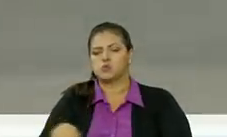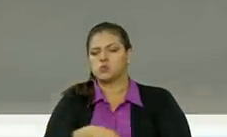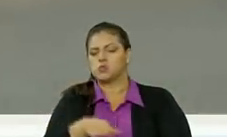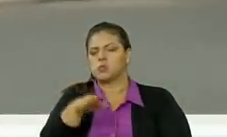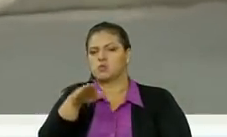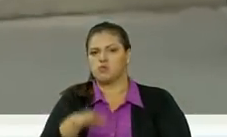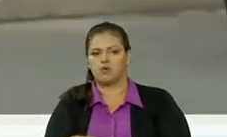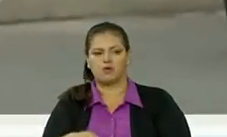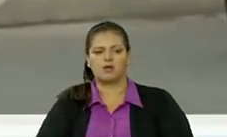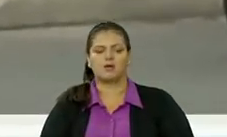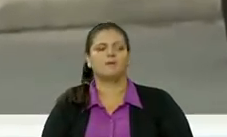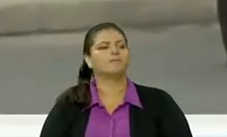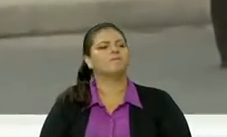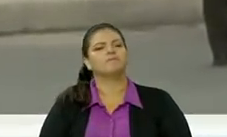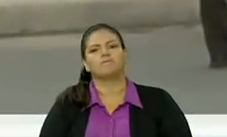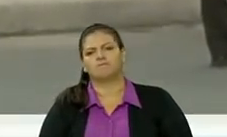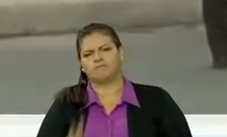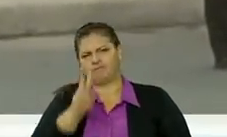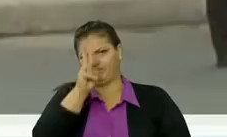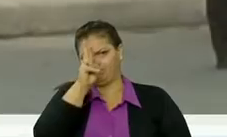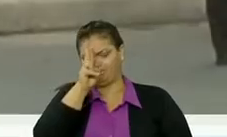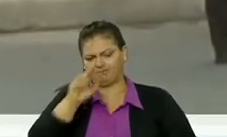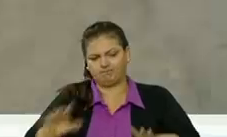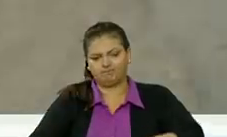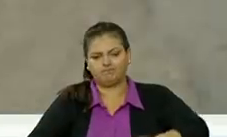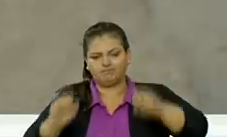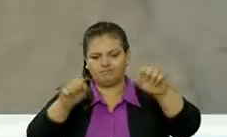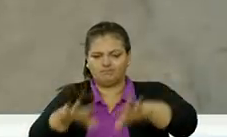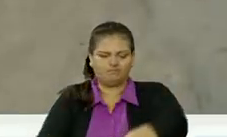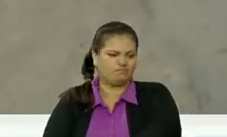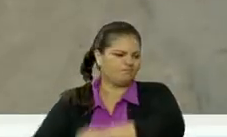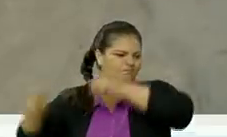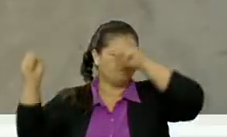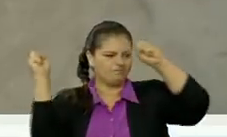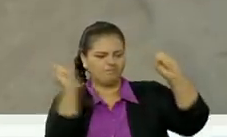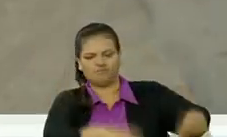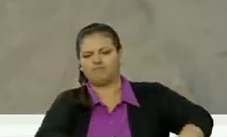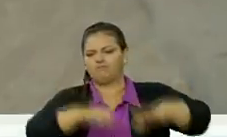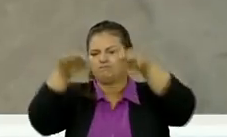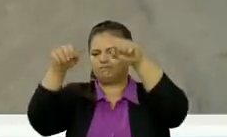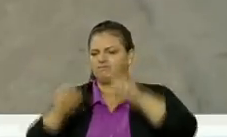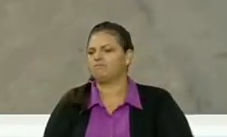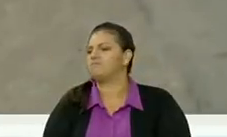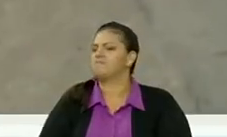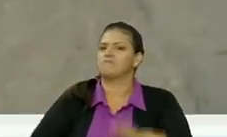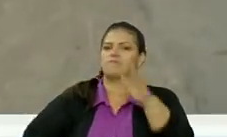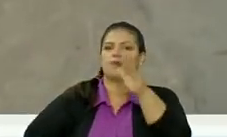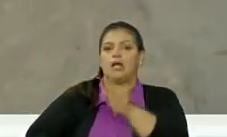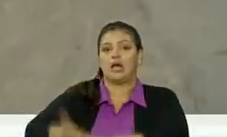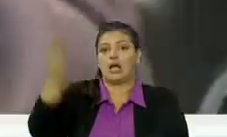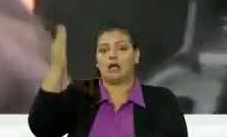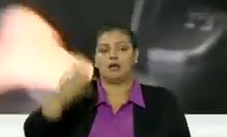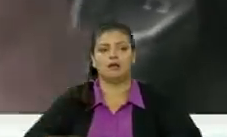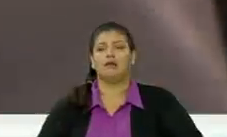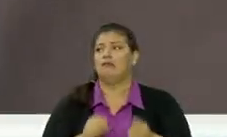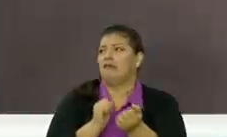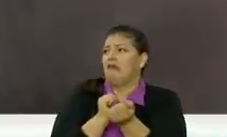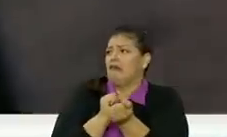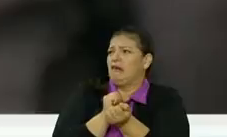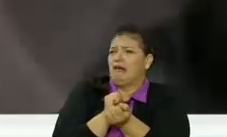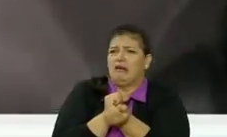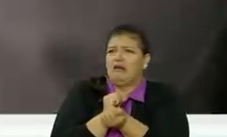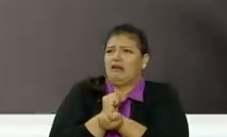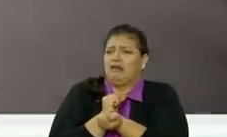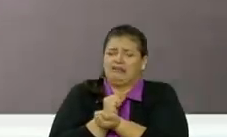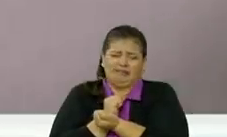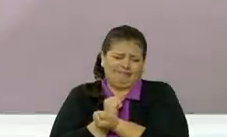solicitar ayuda por parte de los agentes policiales. Una vez que se reportó las características del transporte, fue posible